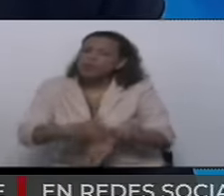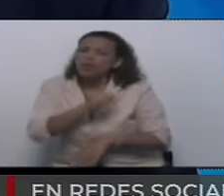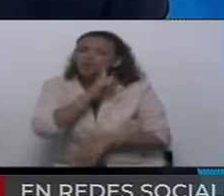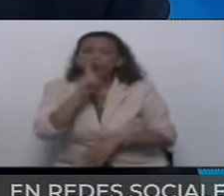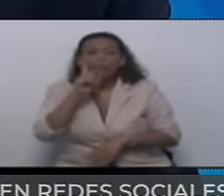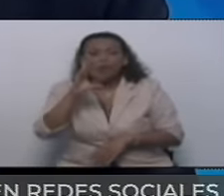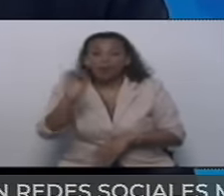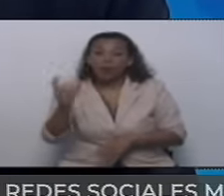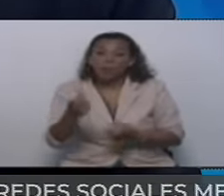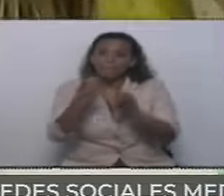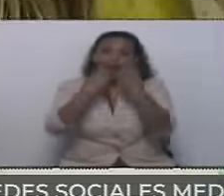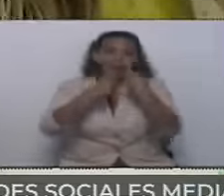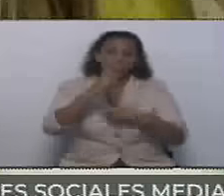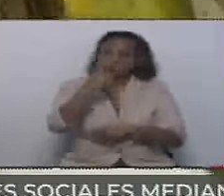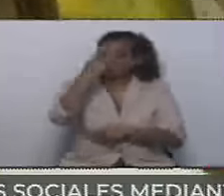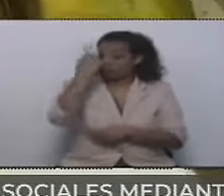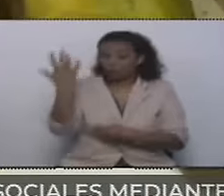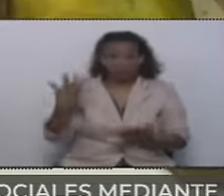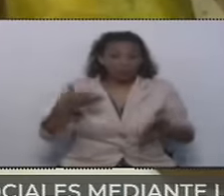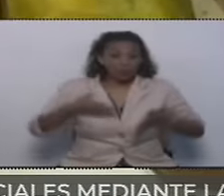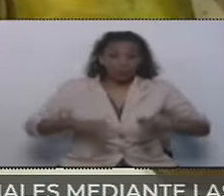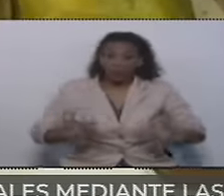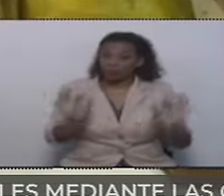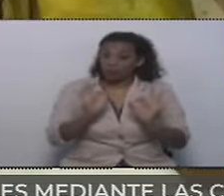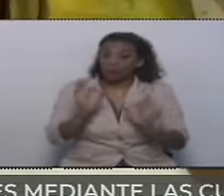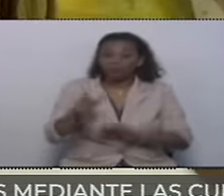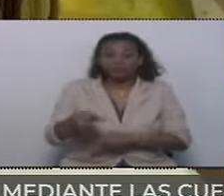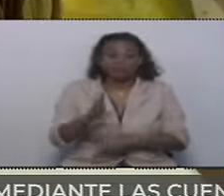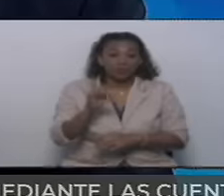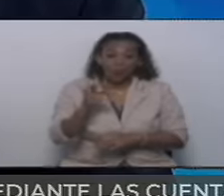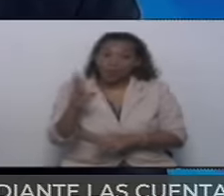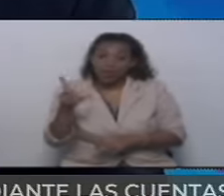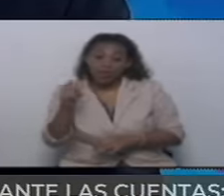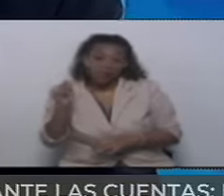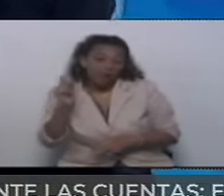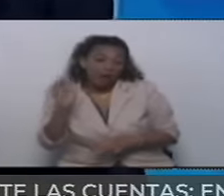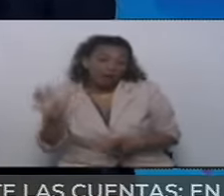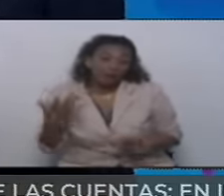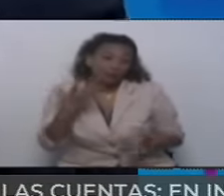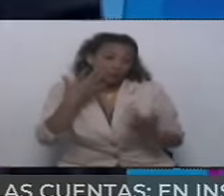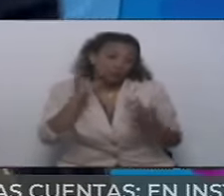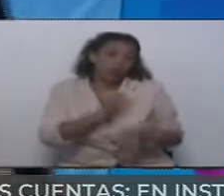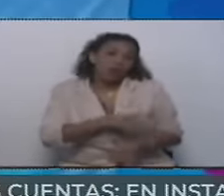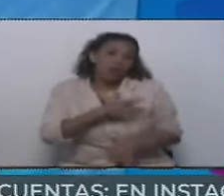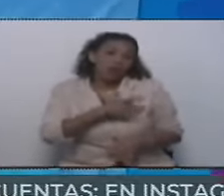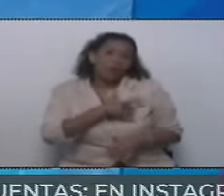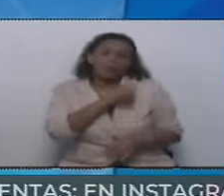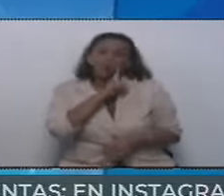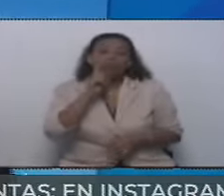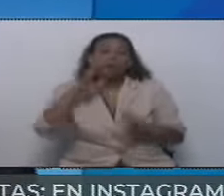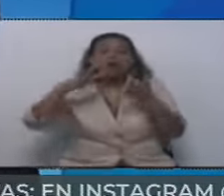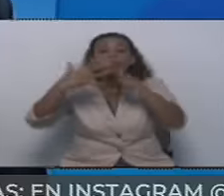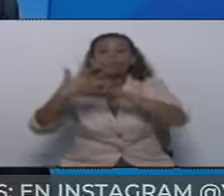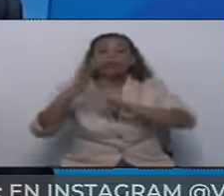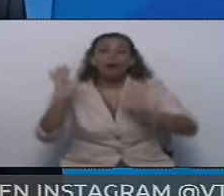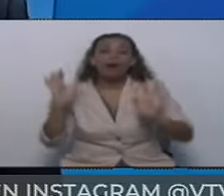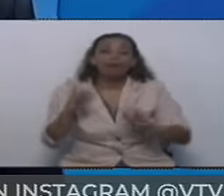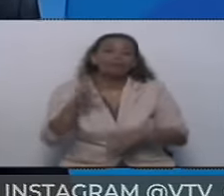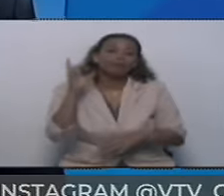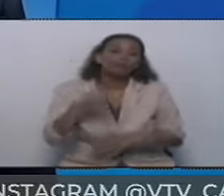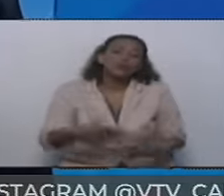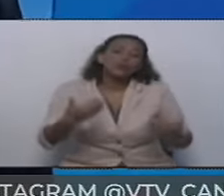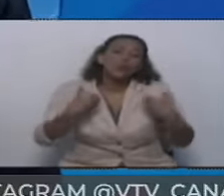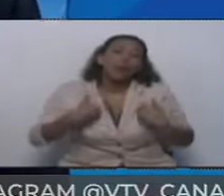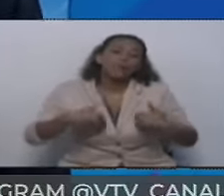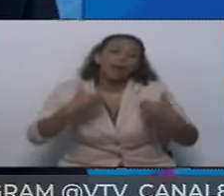Dolorita? Pregúnteme, yo no soy nata de La Por Dolorita. Por eso, pero que es un jodedor, cuando yo, ¿cómo vamos a nombrar el barrio? La Dolorita. Estamos sufriendo mucho, ¿cómo